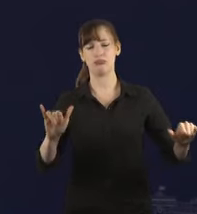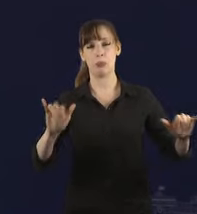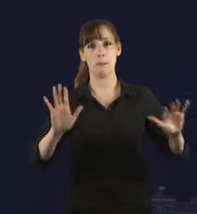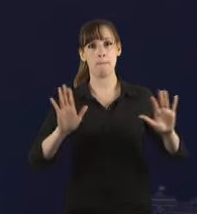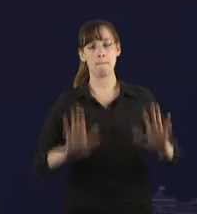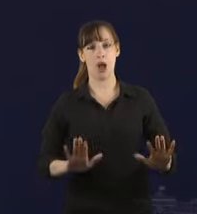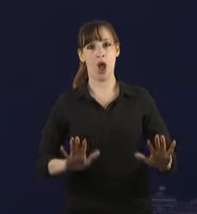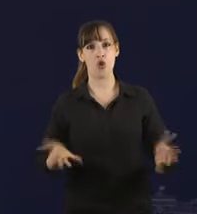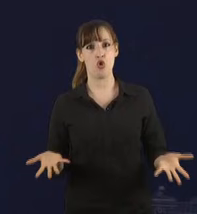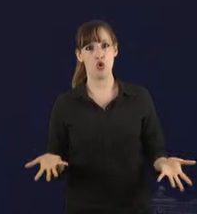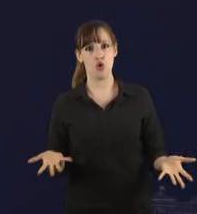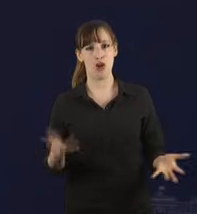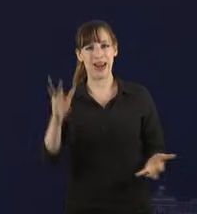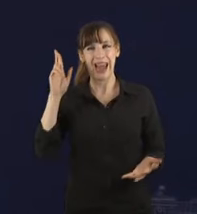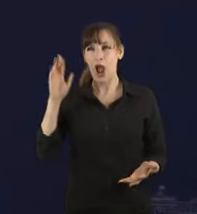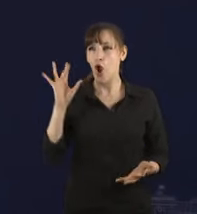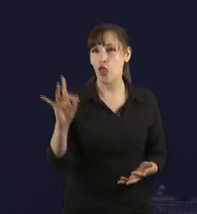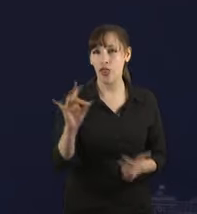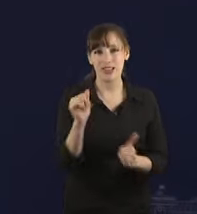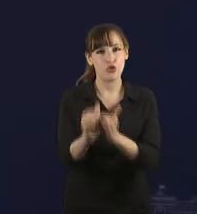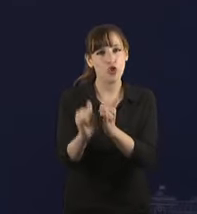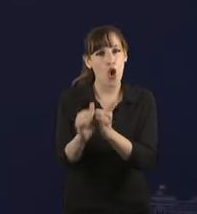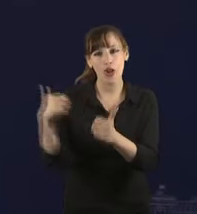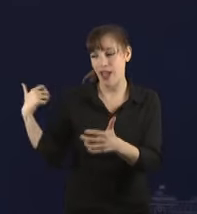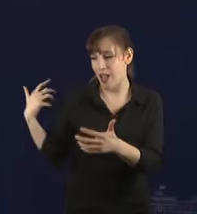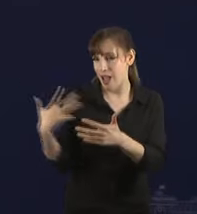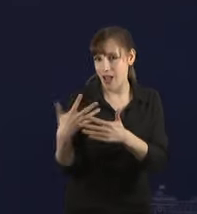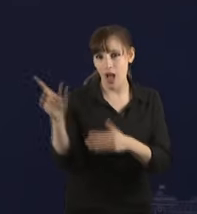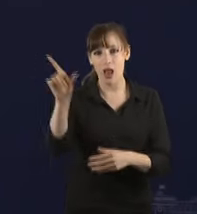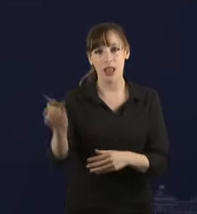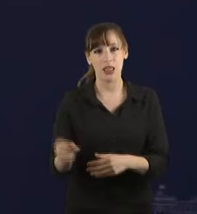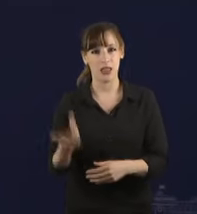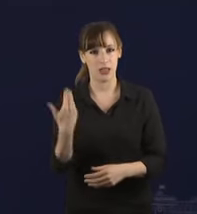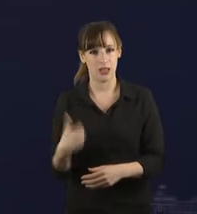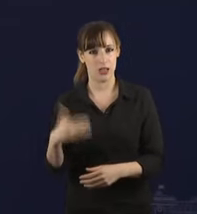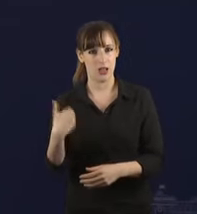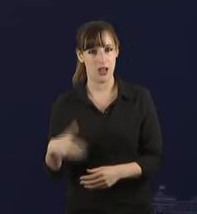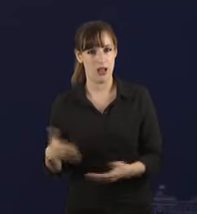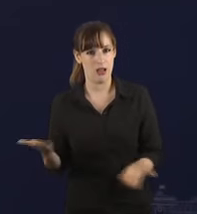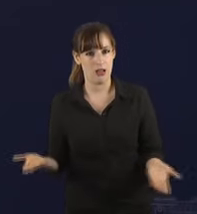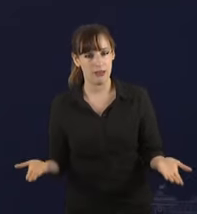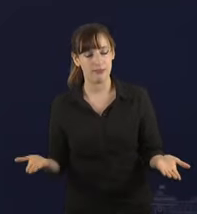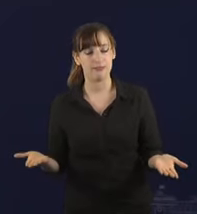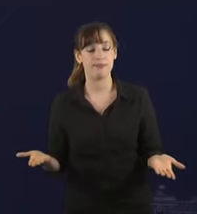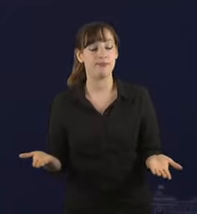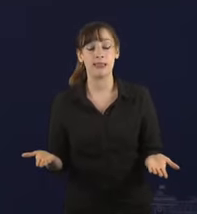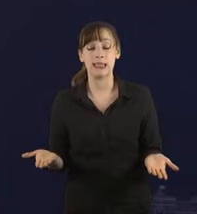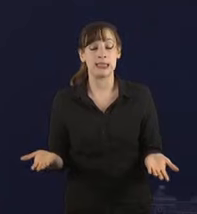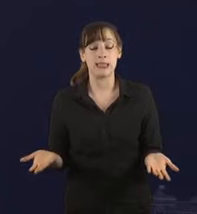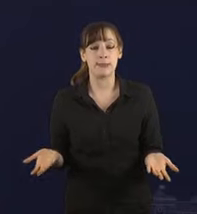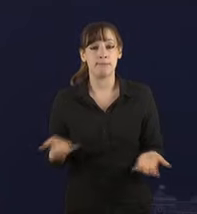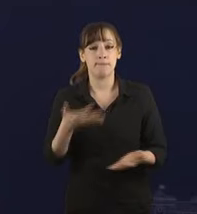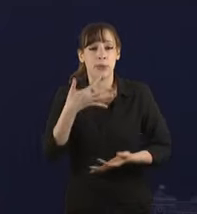historia democrática Argentina y que Que bueno que En definitiva